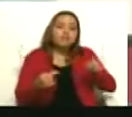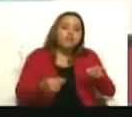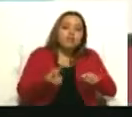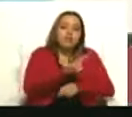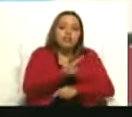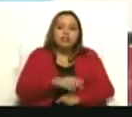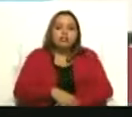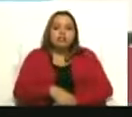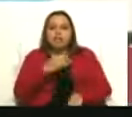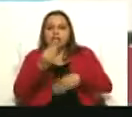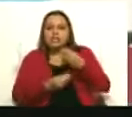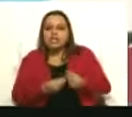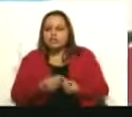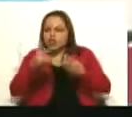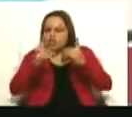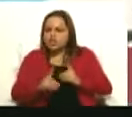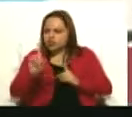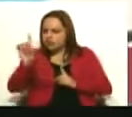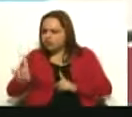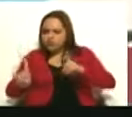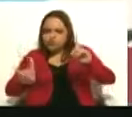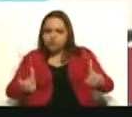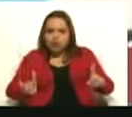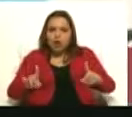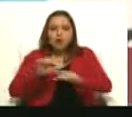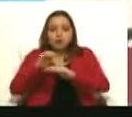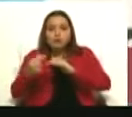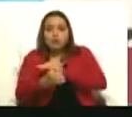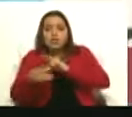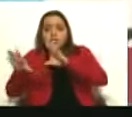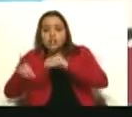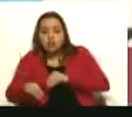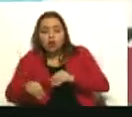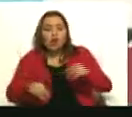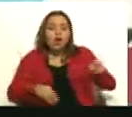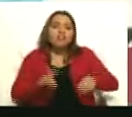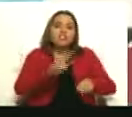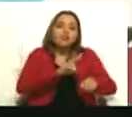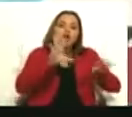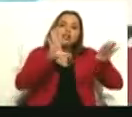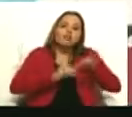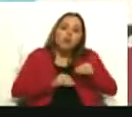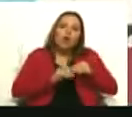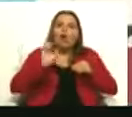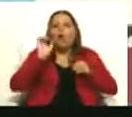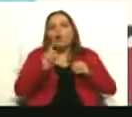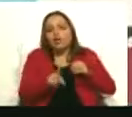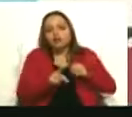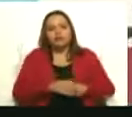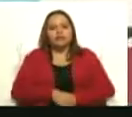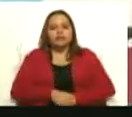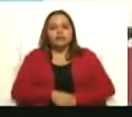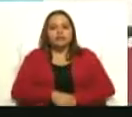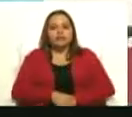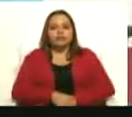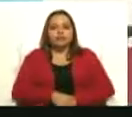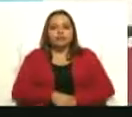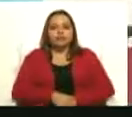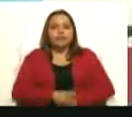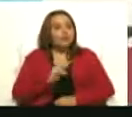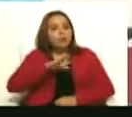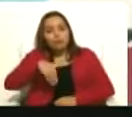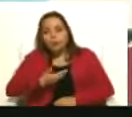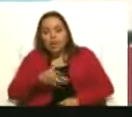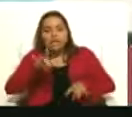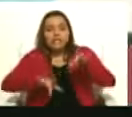buenos oficiantes, Guyana dio consentimiento, Venezuela dio un consentimiento. No podía proceder el secretario